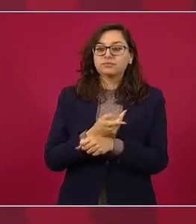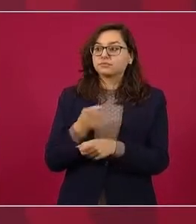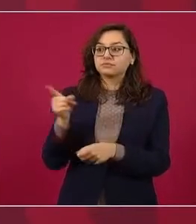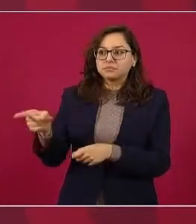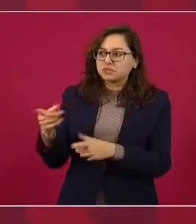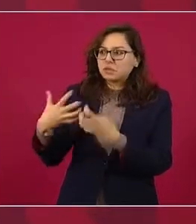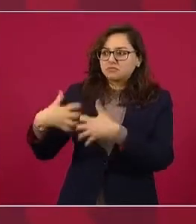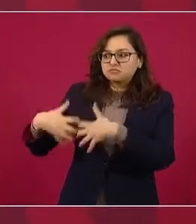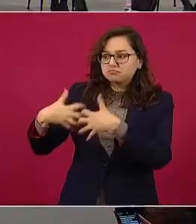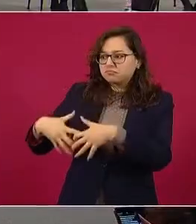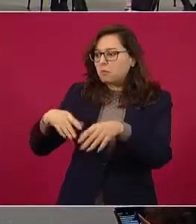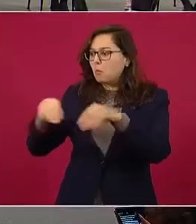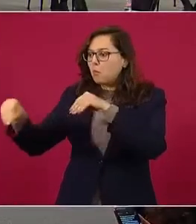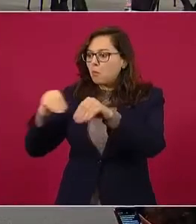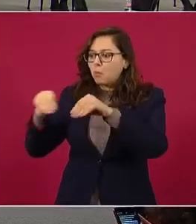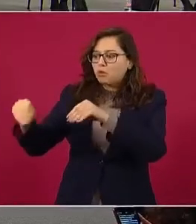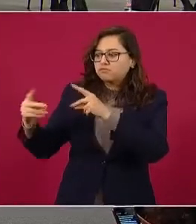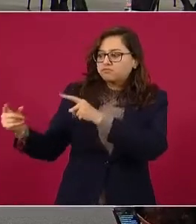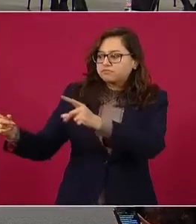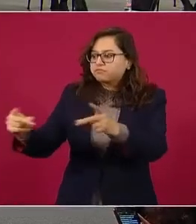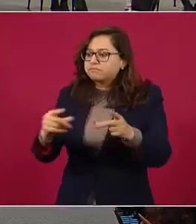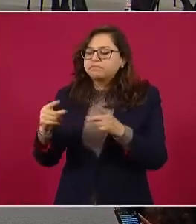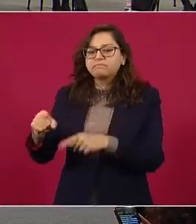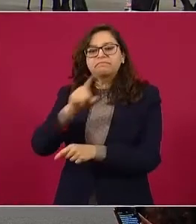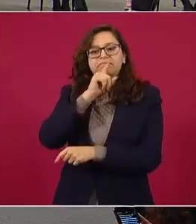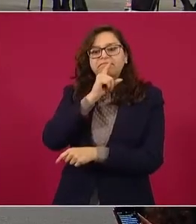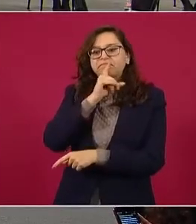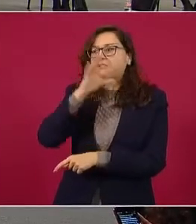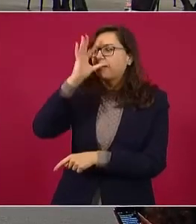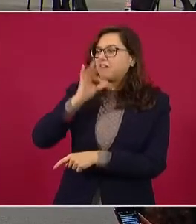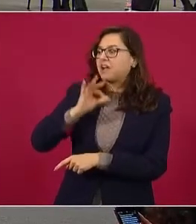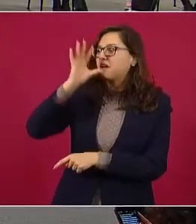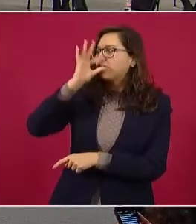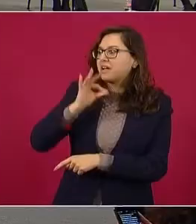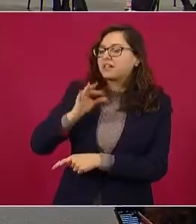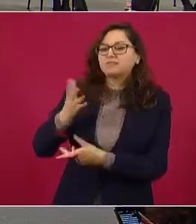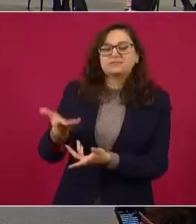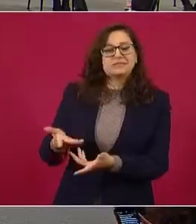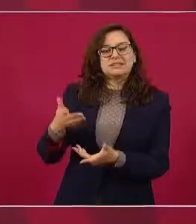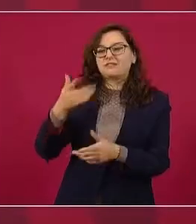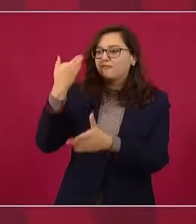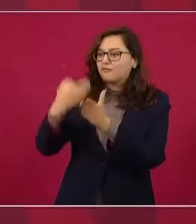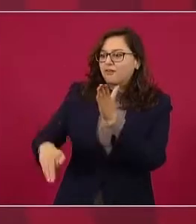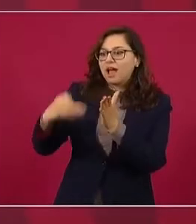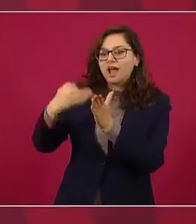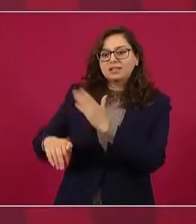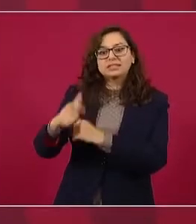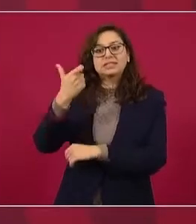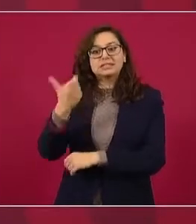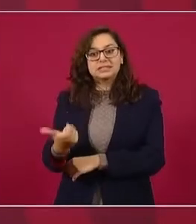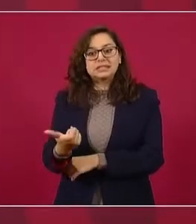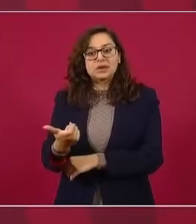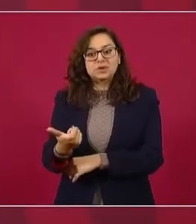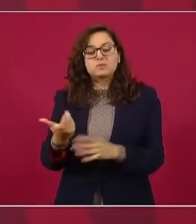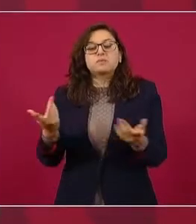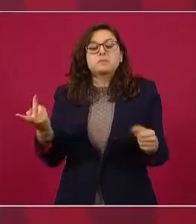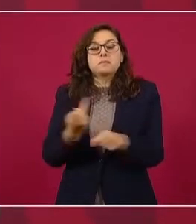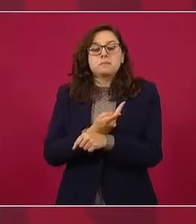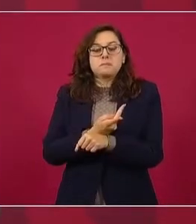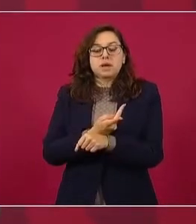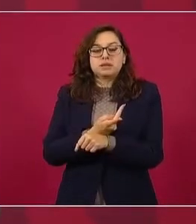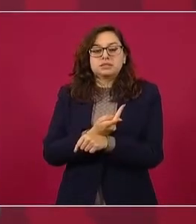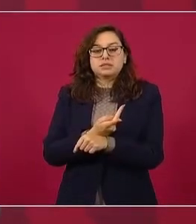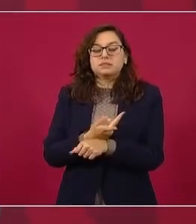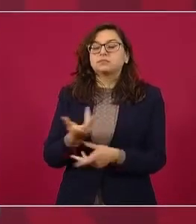echar adelante la actividad de los astilleros. Entonces se les encargaron construir